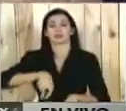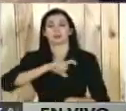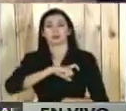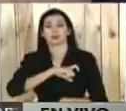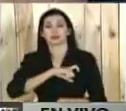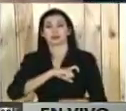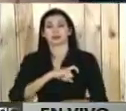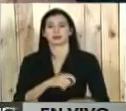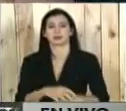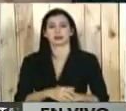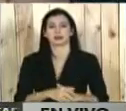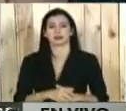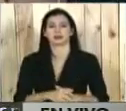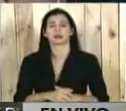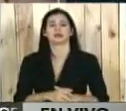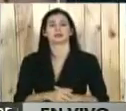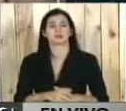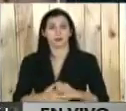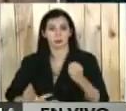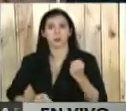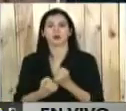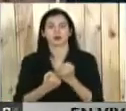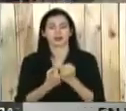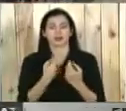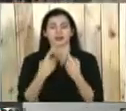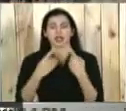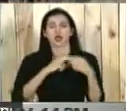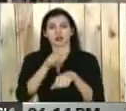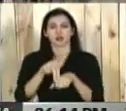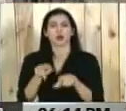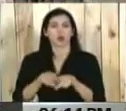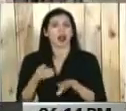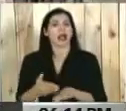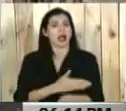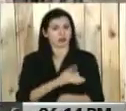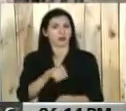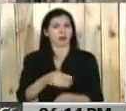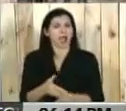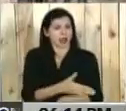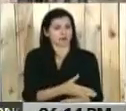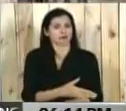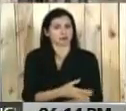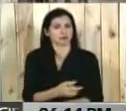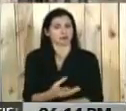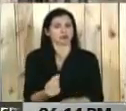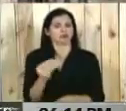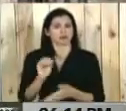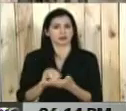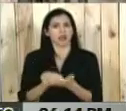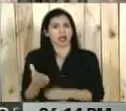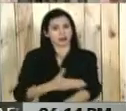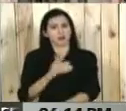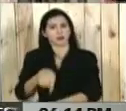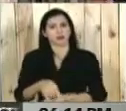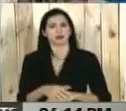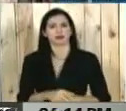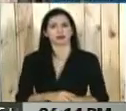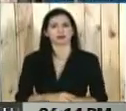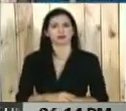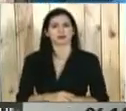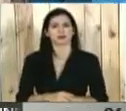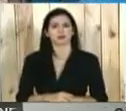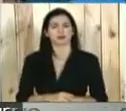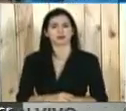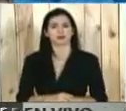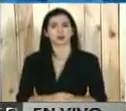presidente de este país, y que se suma también al diálogo nacional. Lo ha hecho en varias oportunidades, en nombre también y convocado por